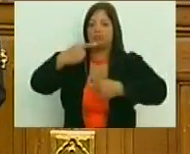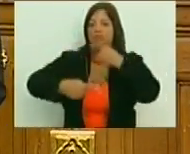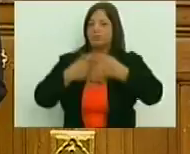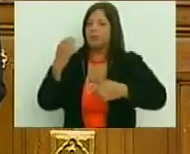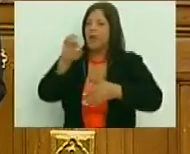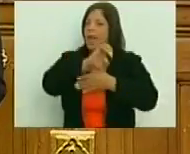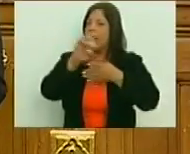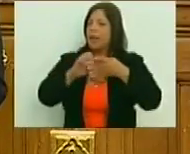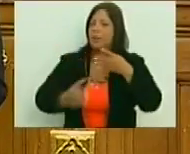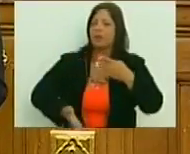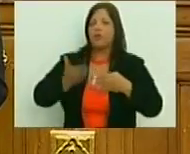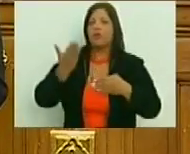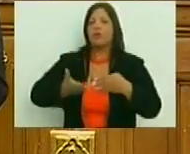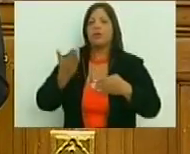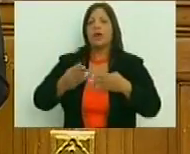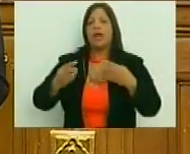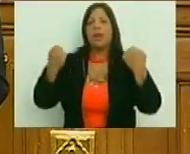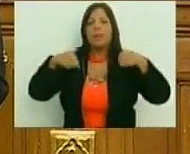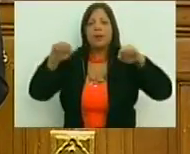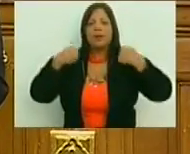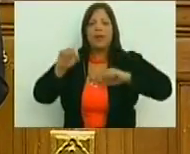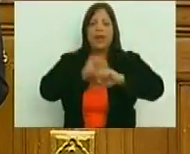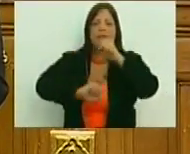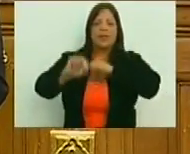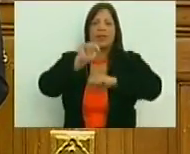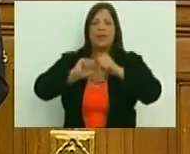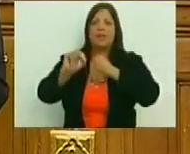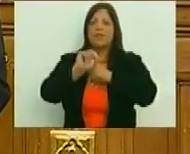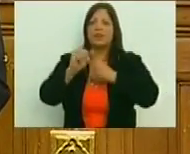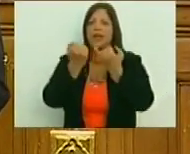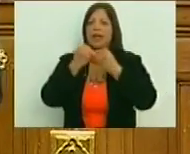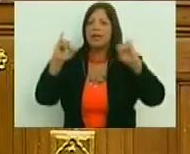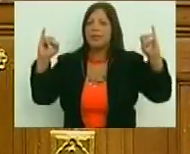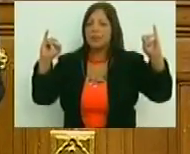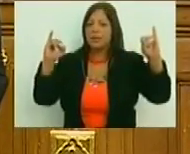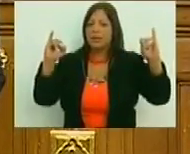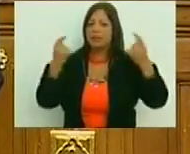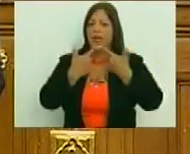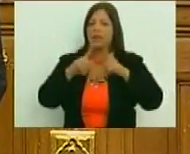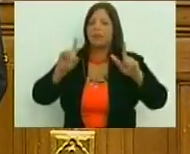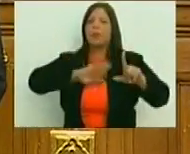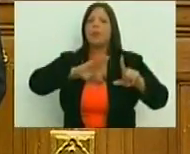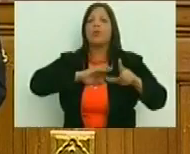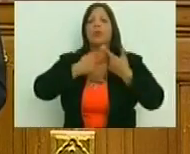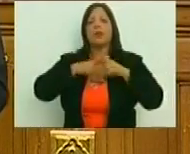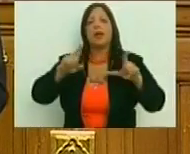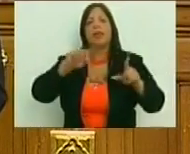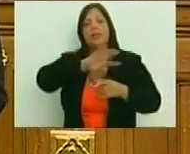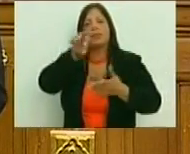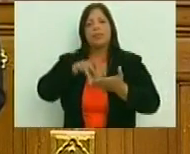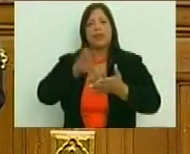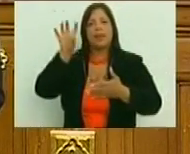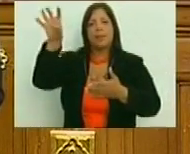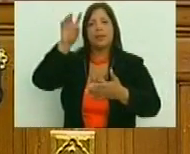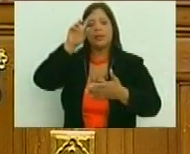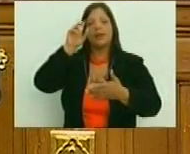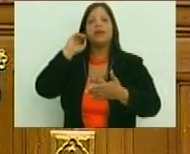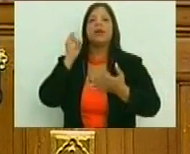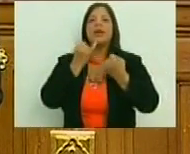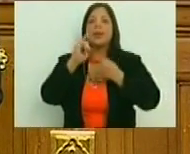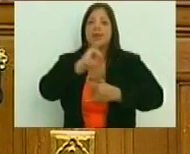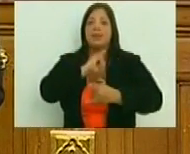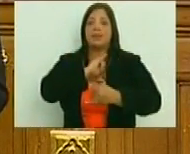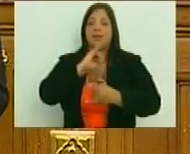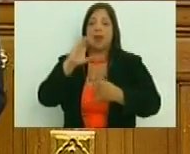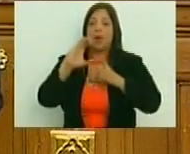elemento fundamental para el ejercicio y la defensa integral de la independencia y soberanía de la patria. Que la identidad